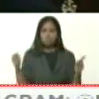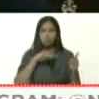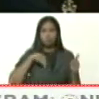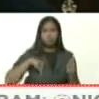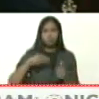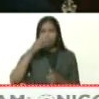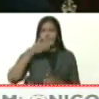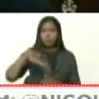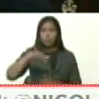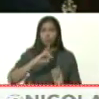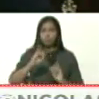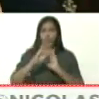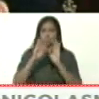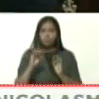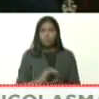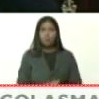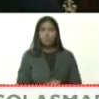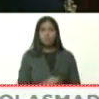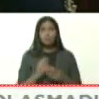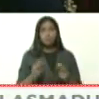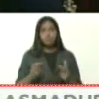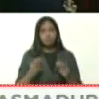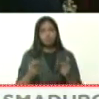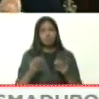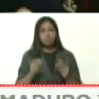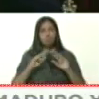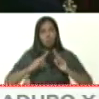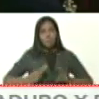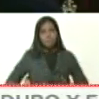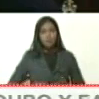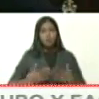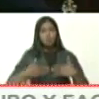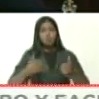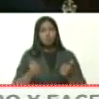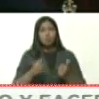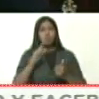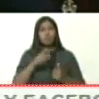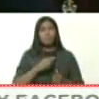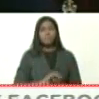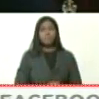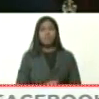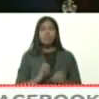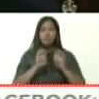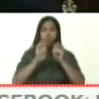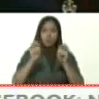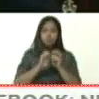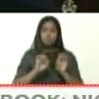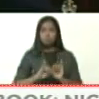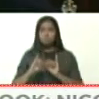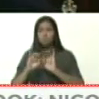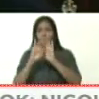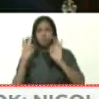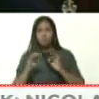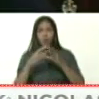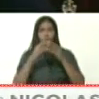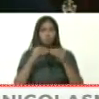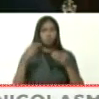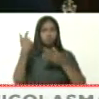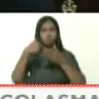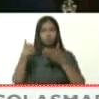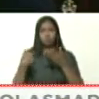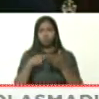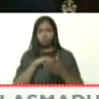pueblos, ponemos en función del ser humano, de su salud, de su educación, todo